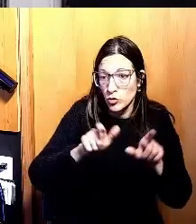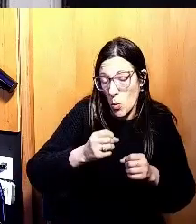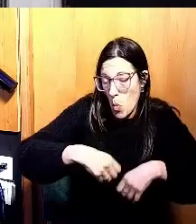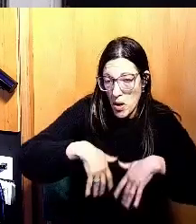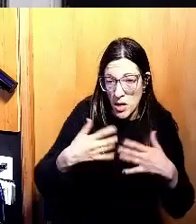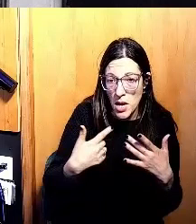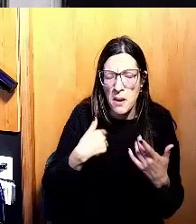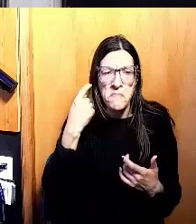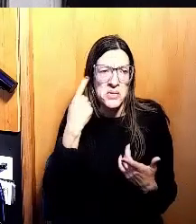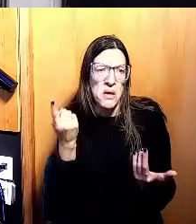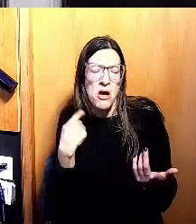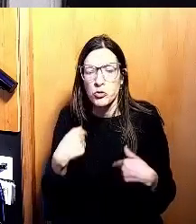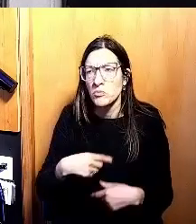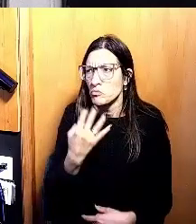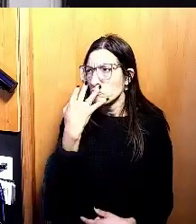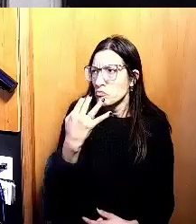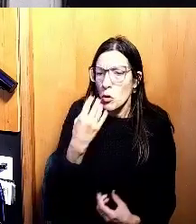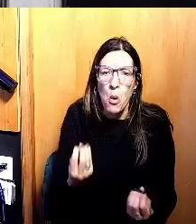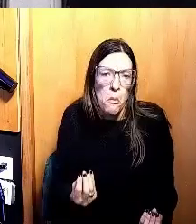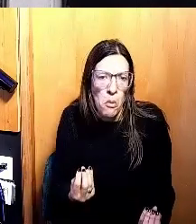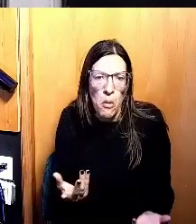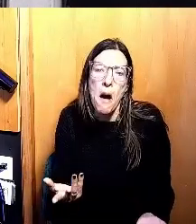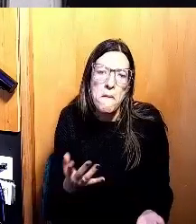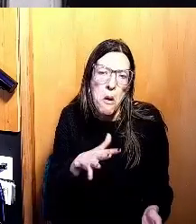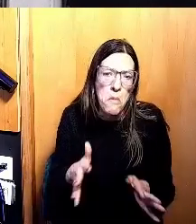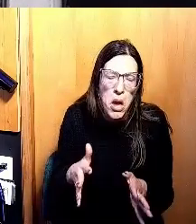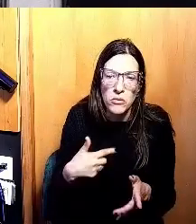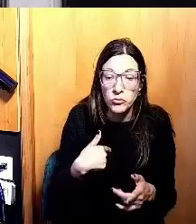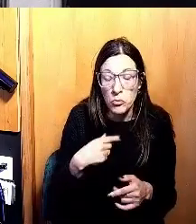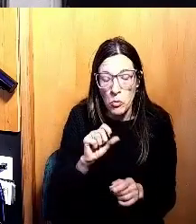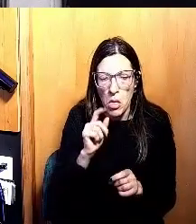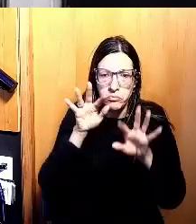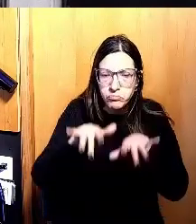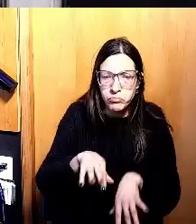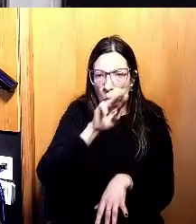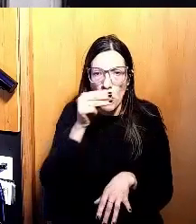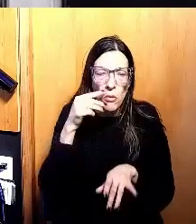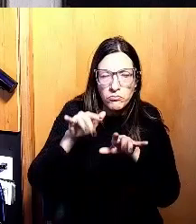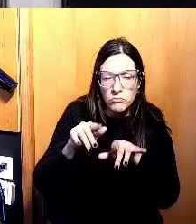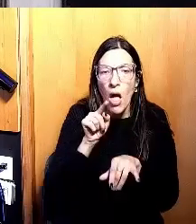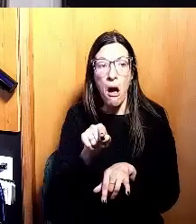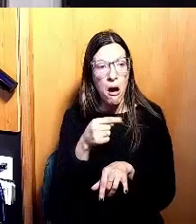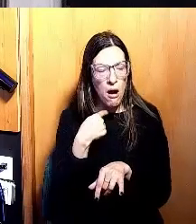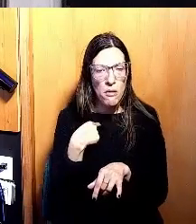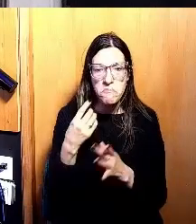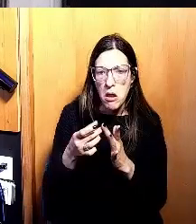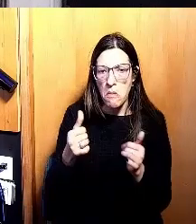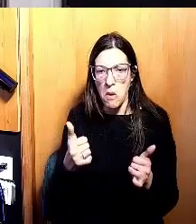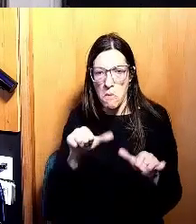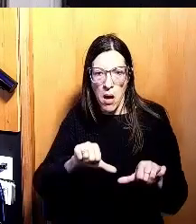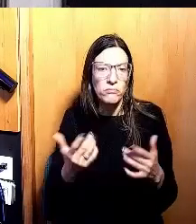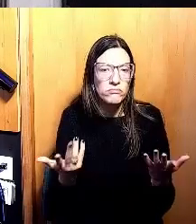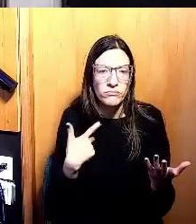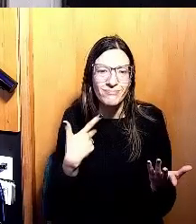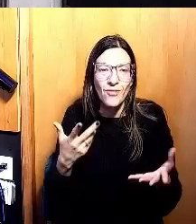sobre cómo está resultando este tipo, digamos, de datos que se relaciona con actividades que afectan